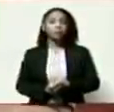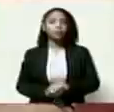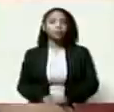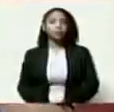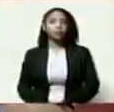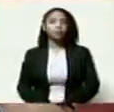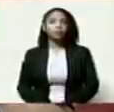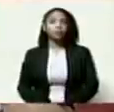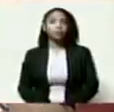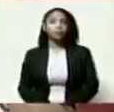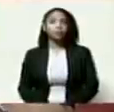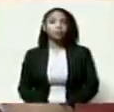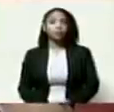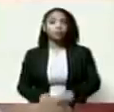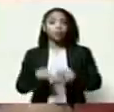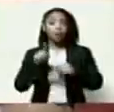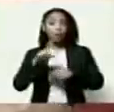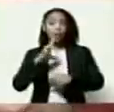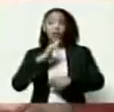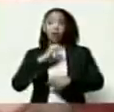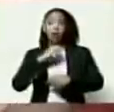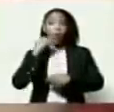Y a ti no te extrañe.